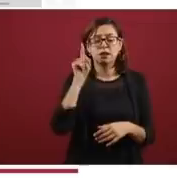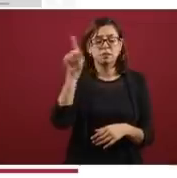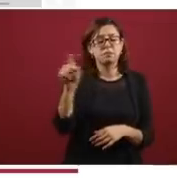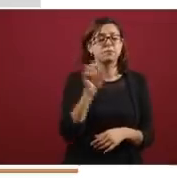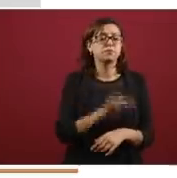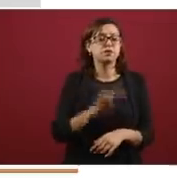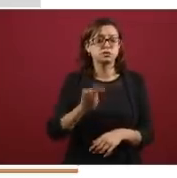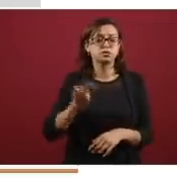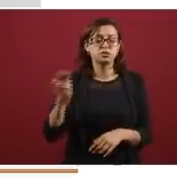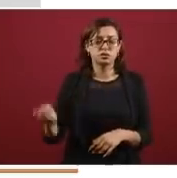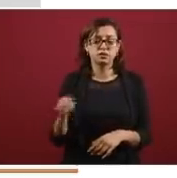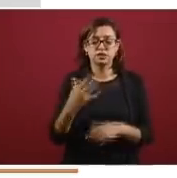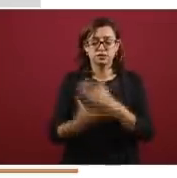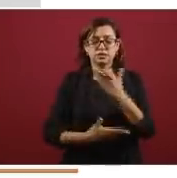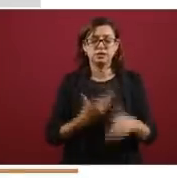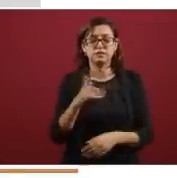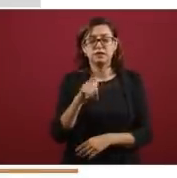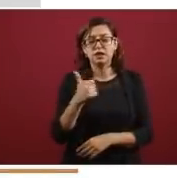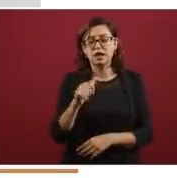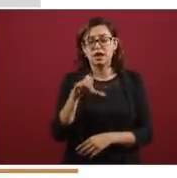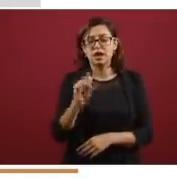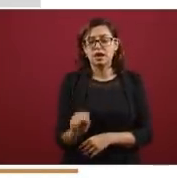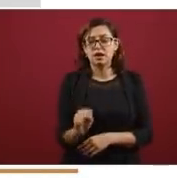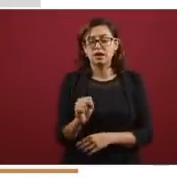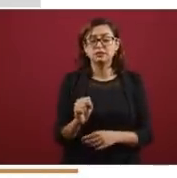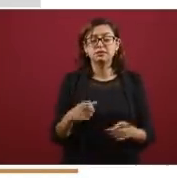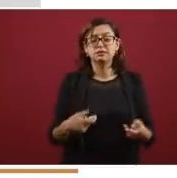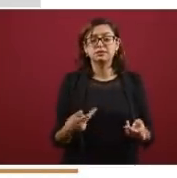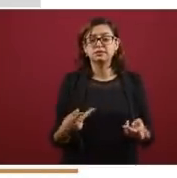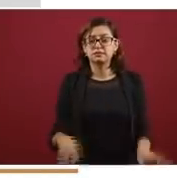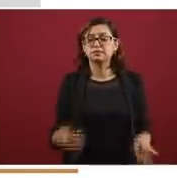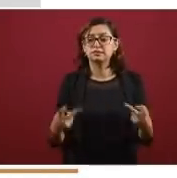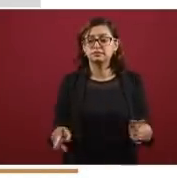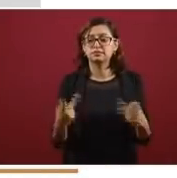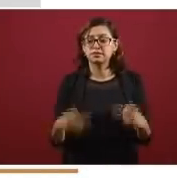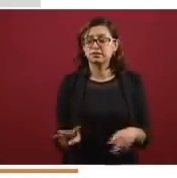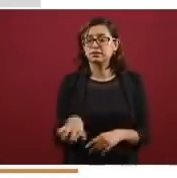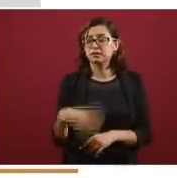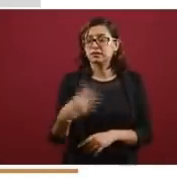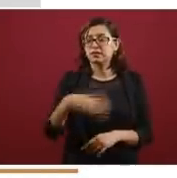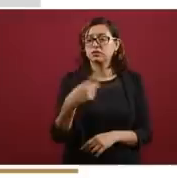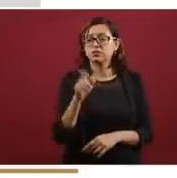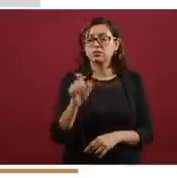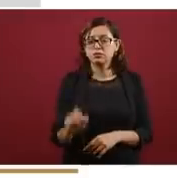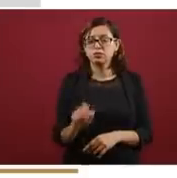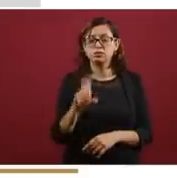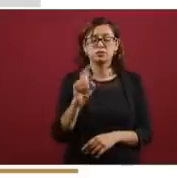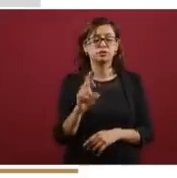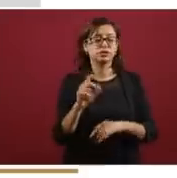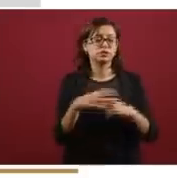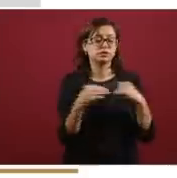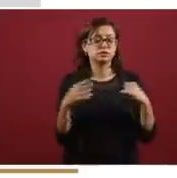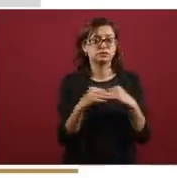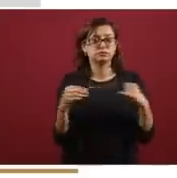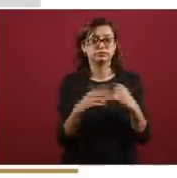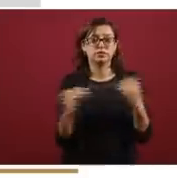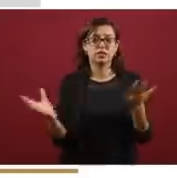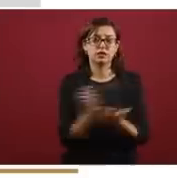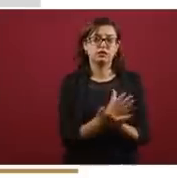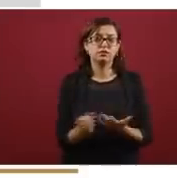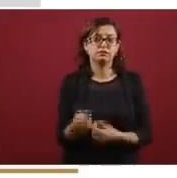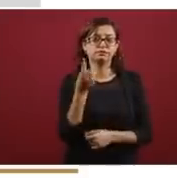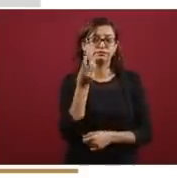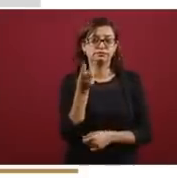Michoacán, Servigas SADCB, con un precio al público de 14 pesos con 30 centavos por kilo y un margen de